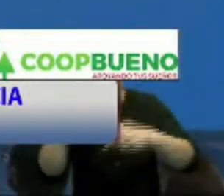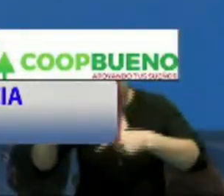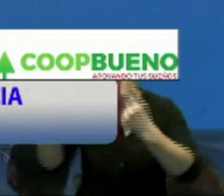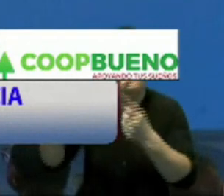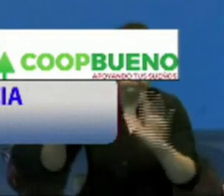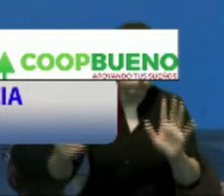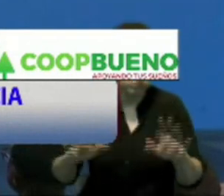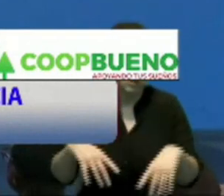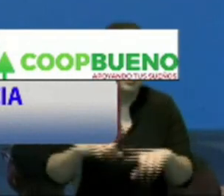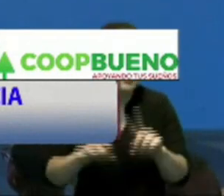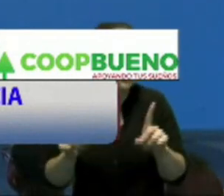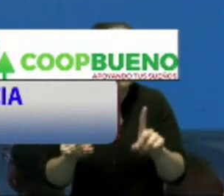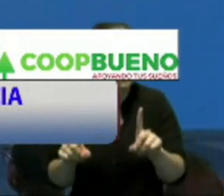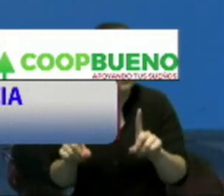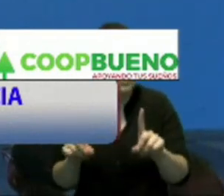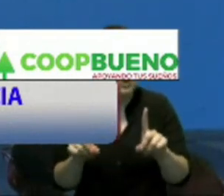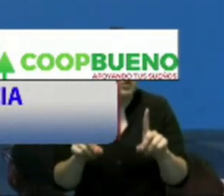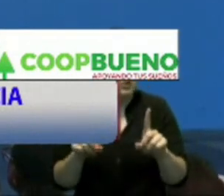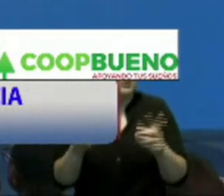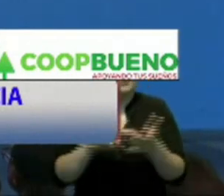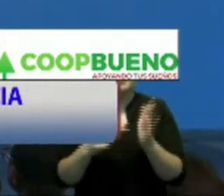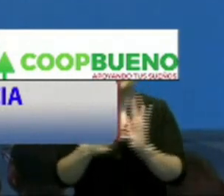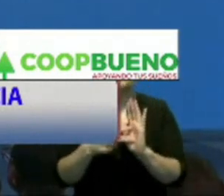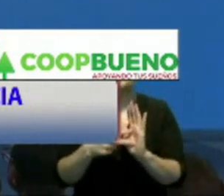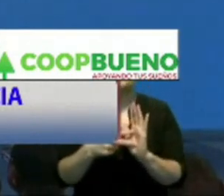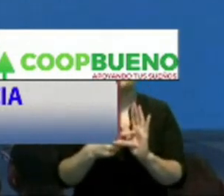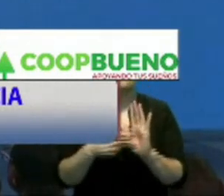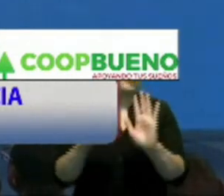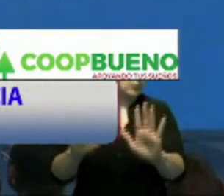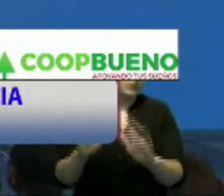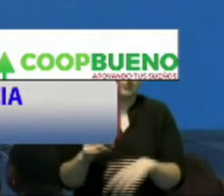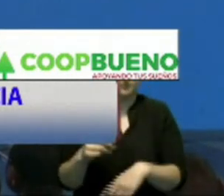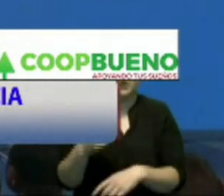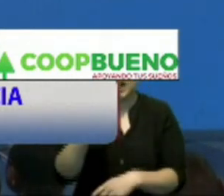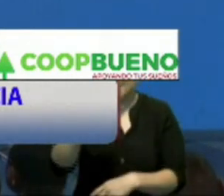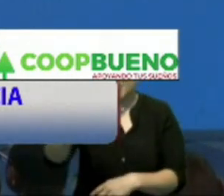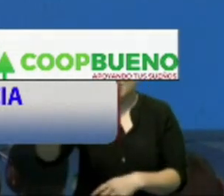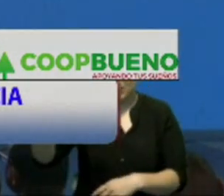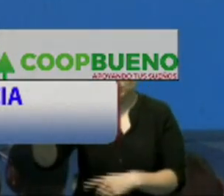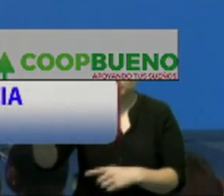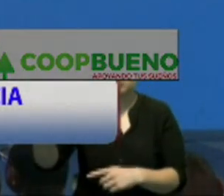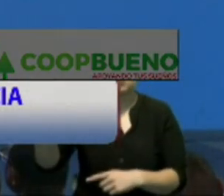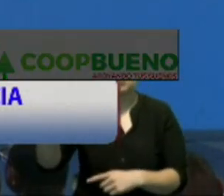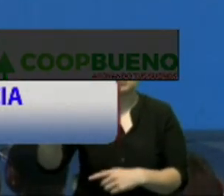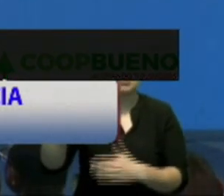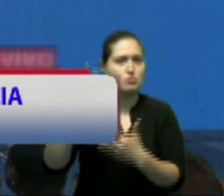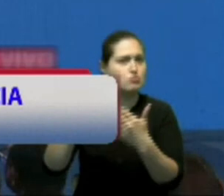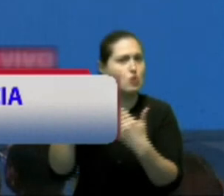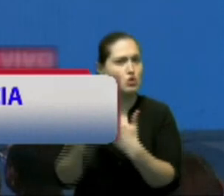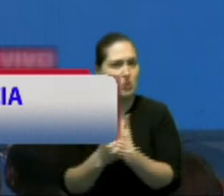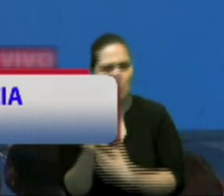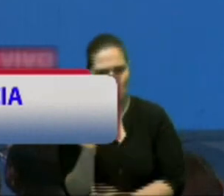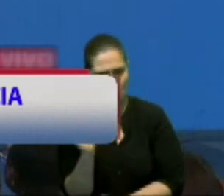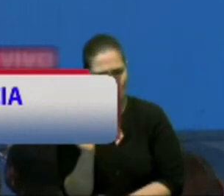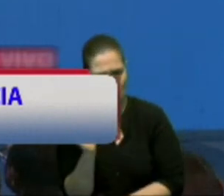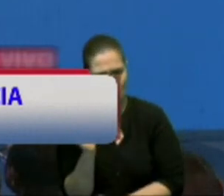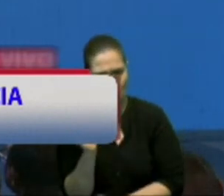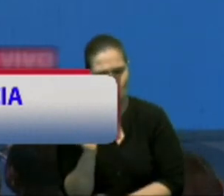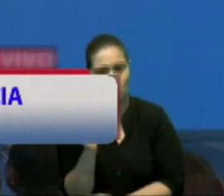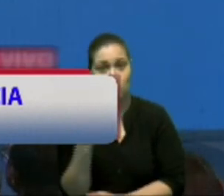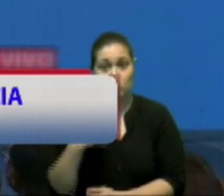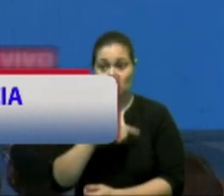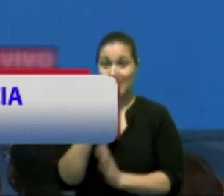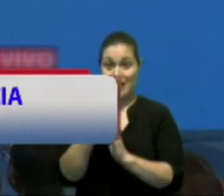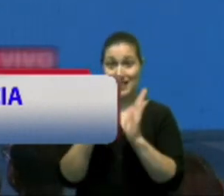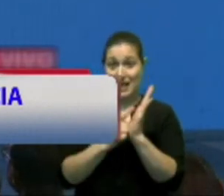El tema no tiene que ver en ese caso con la honorabilidad. Por ejemplo, en el caso de las APP hay pocos proyectos porque también nosotros mandamos una ley